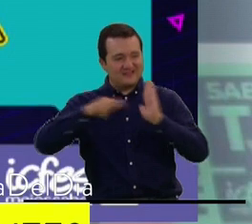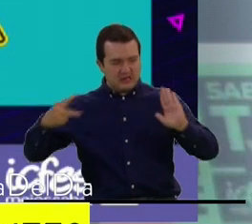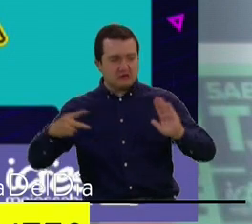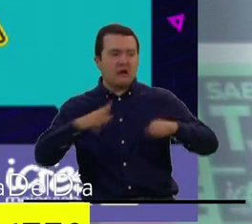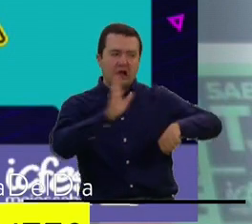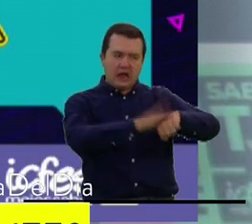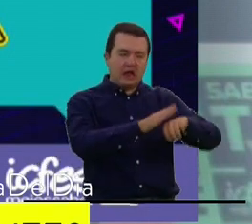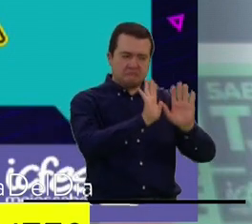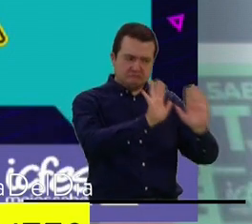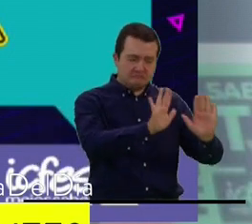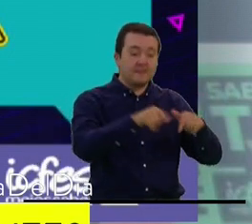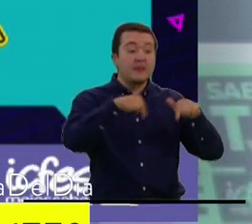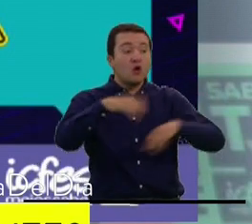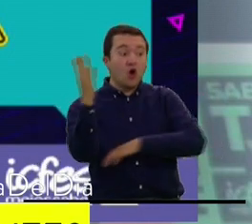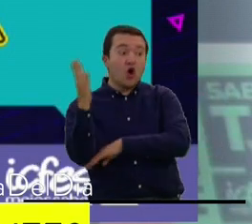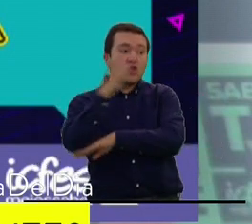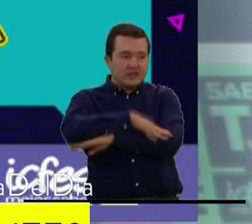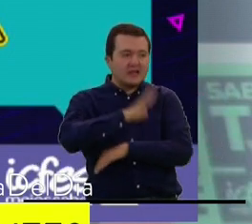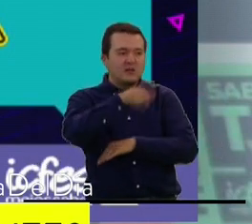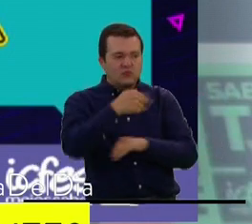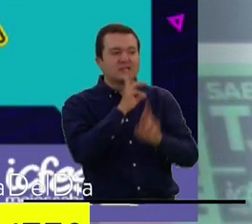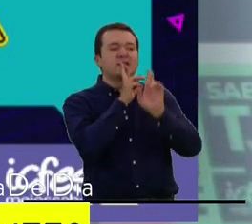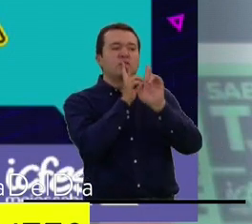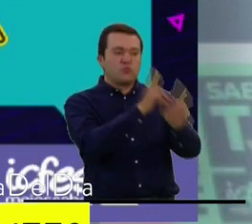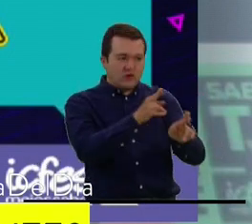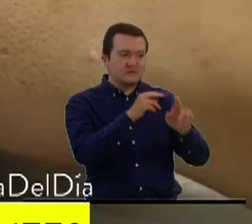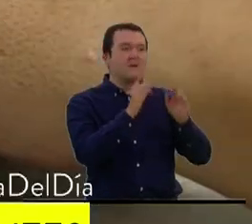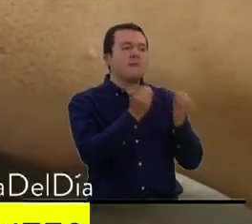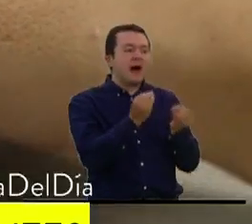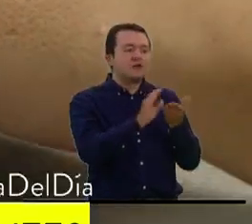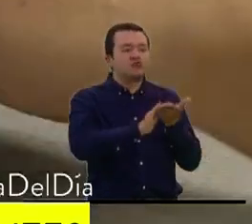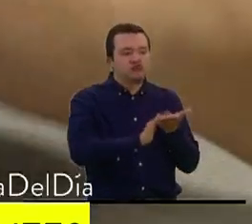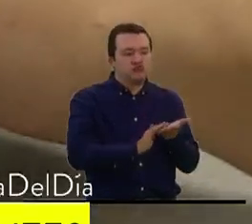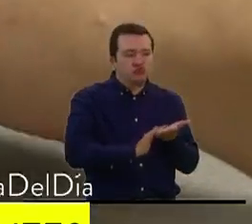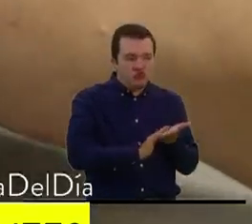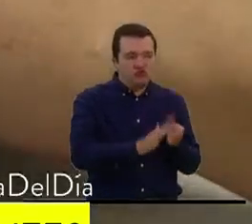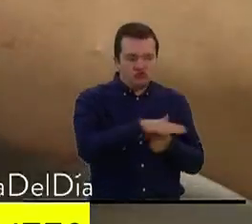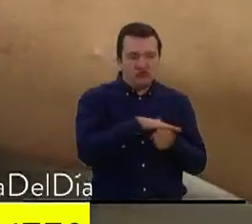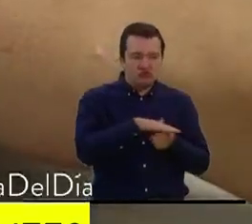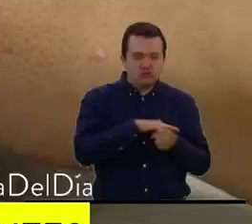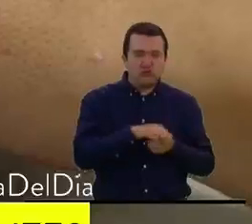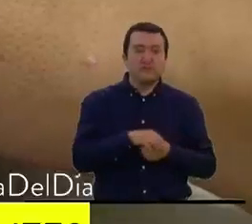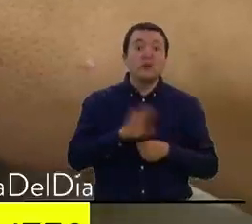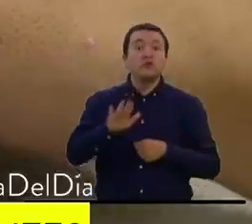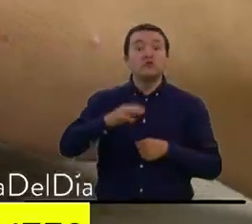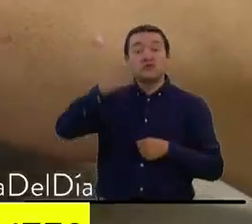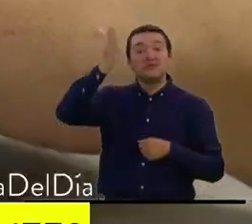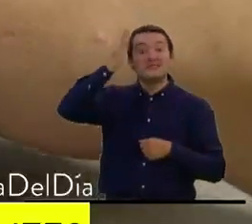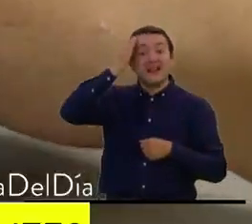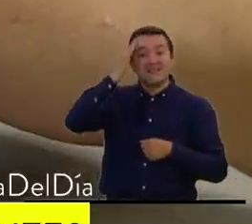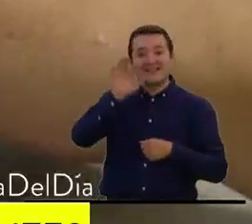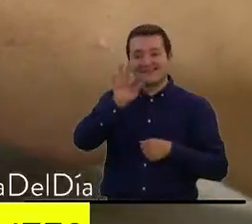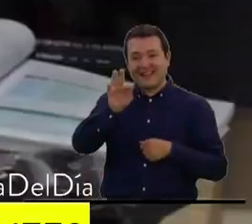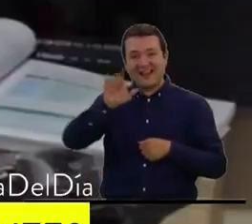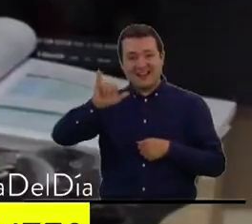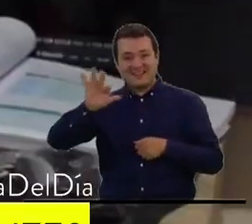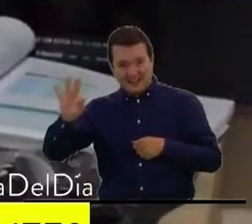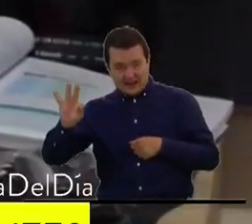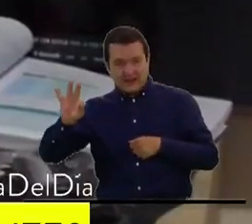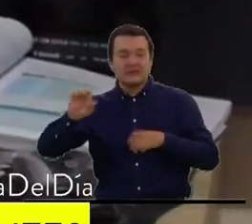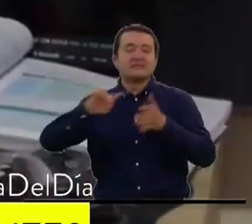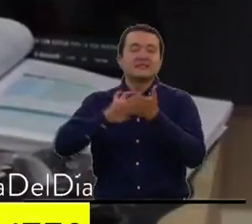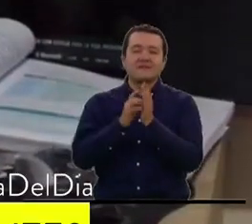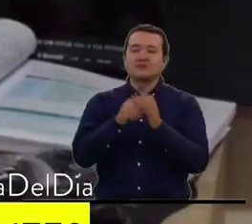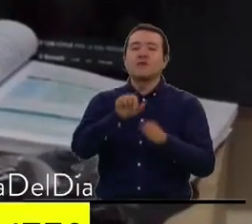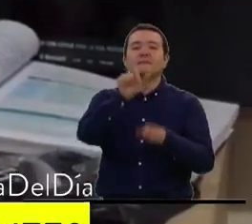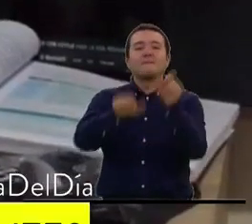el transcurso del día los contactaremos para dar solución al inconveniente las pruebas a verte y te están dirigidas a más de 72.000 estudiantes